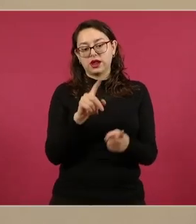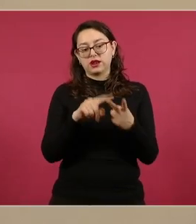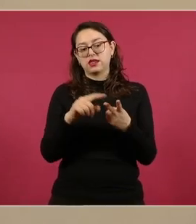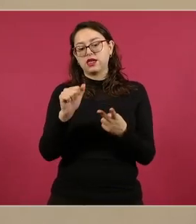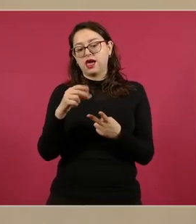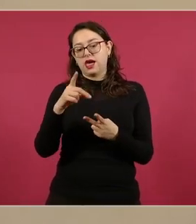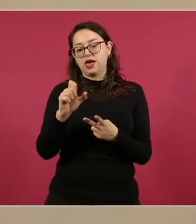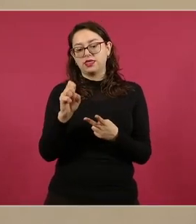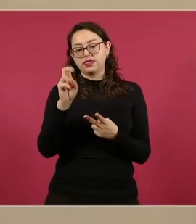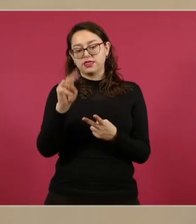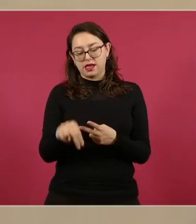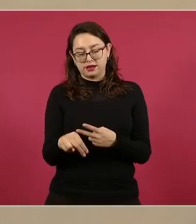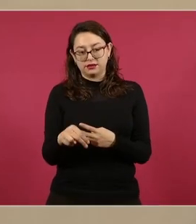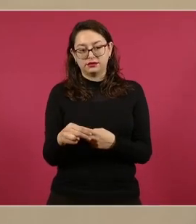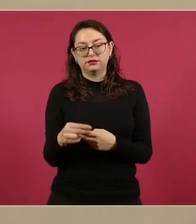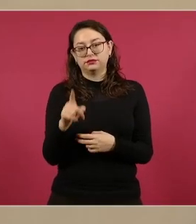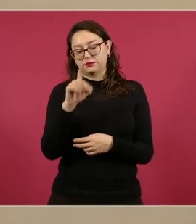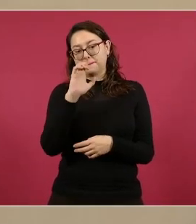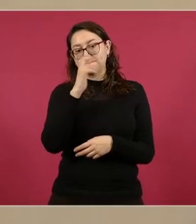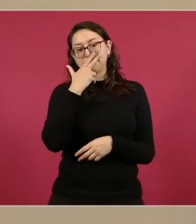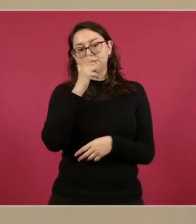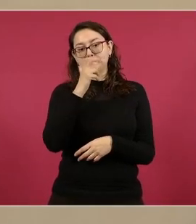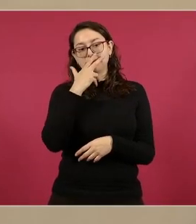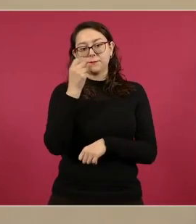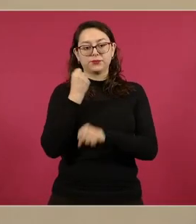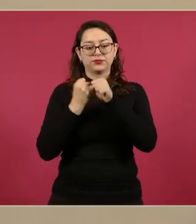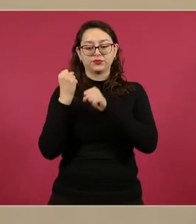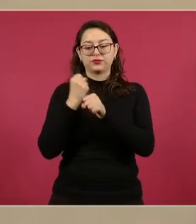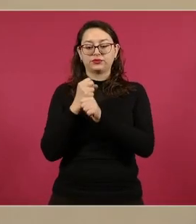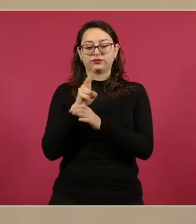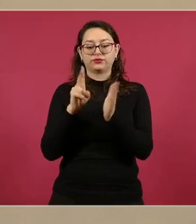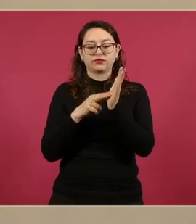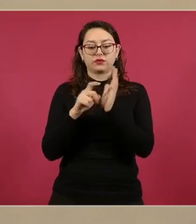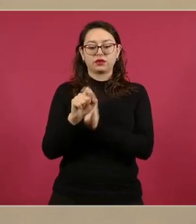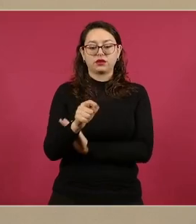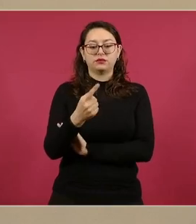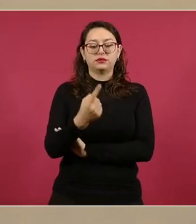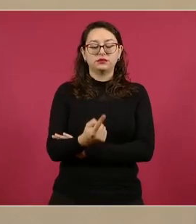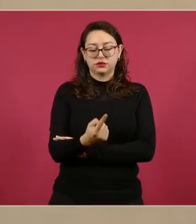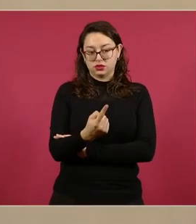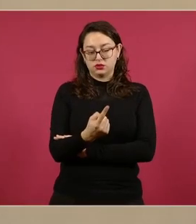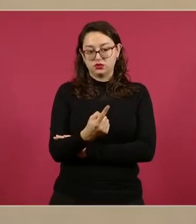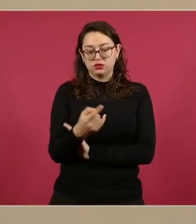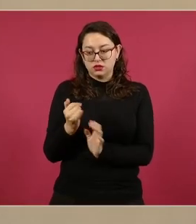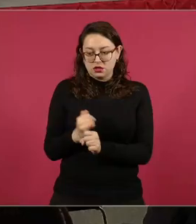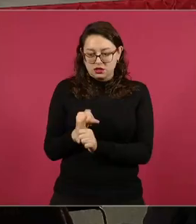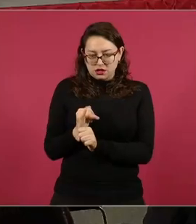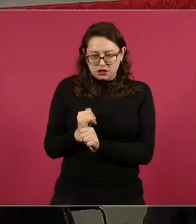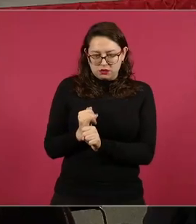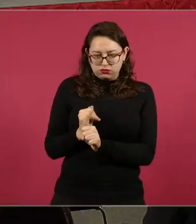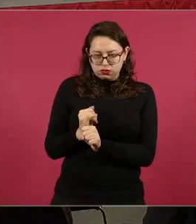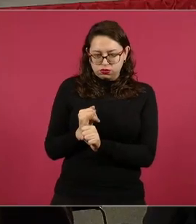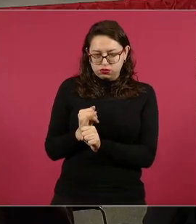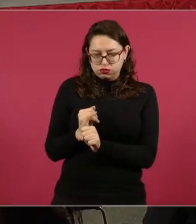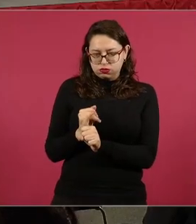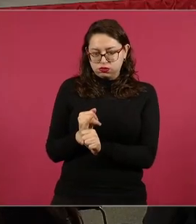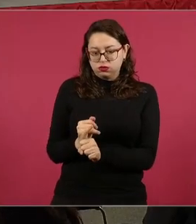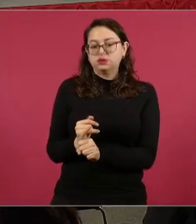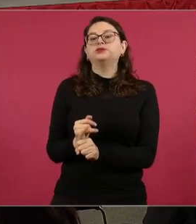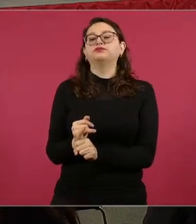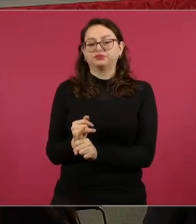Israel en Chihuahua en el año 2021. De acuerdo con las investigaciones de la Fiscalía, los